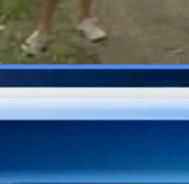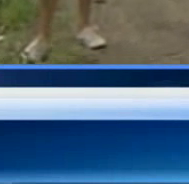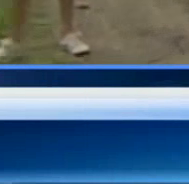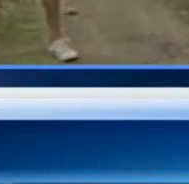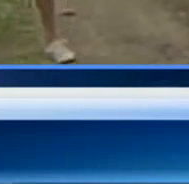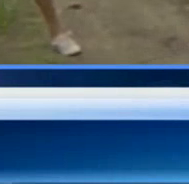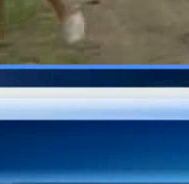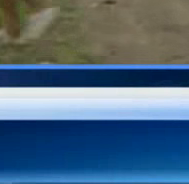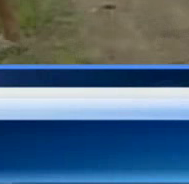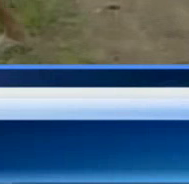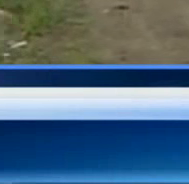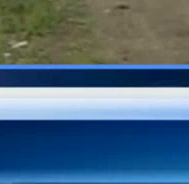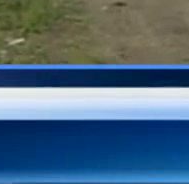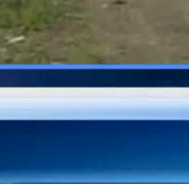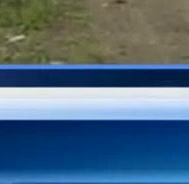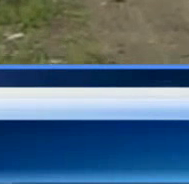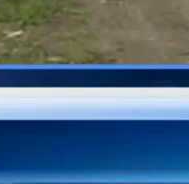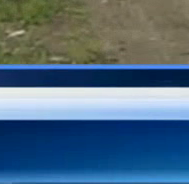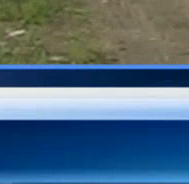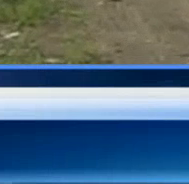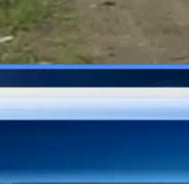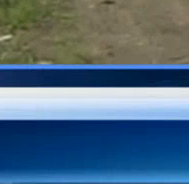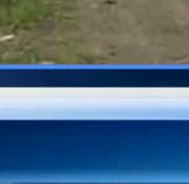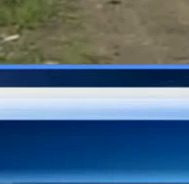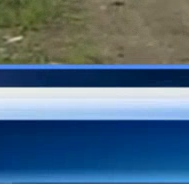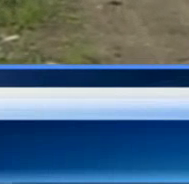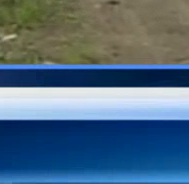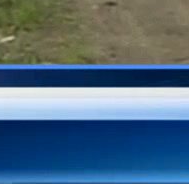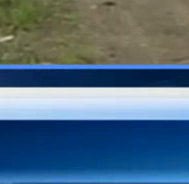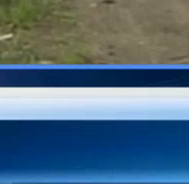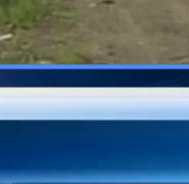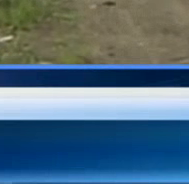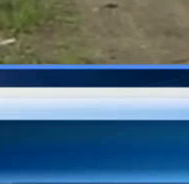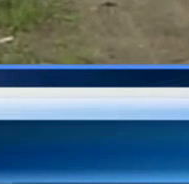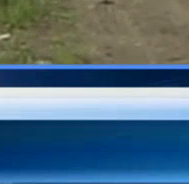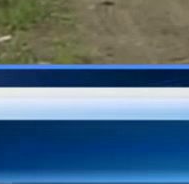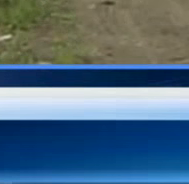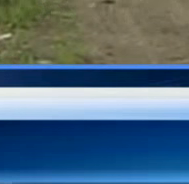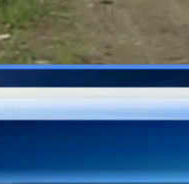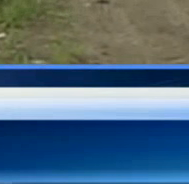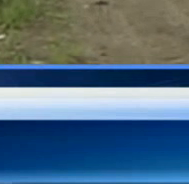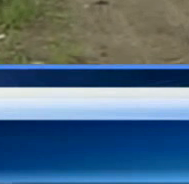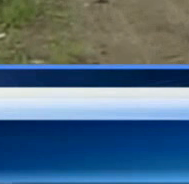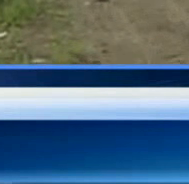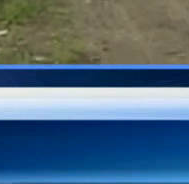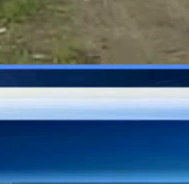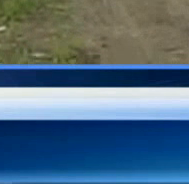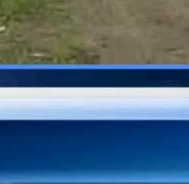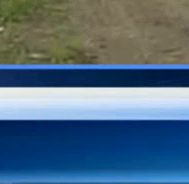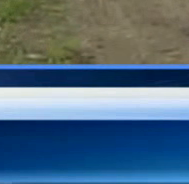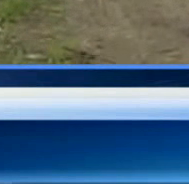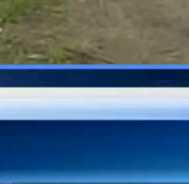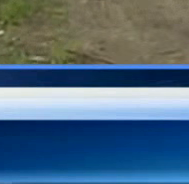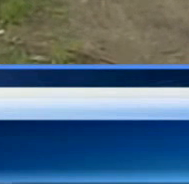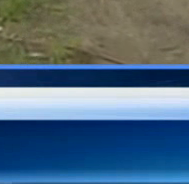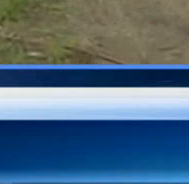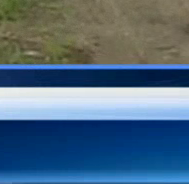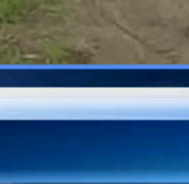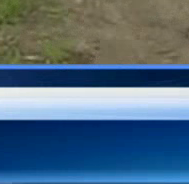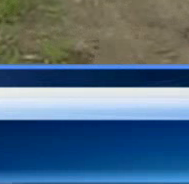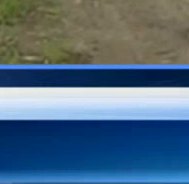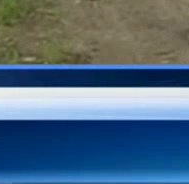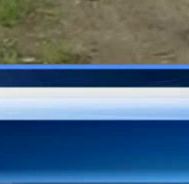3 semanas, proceder con las limpiezas como la que se hizo el día de hoy. Enrique, se justifica. Es una comunidad entera la que está en